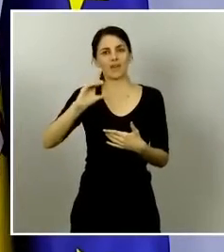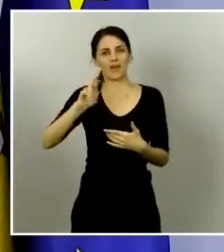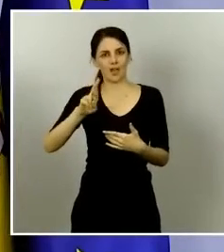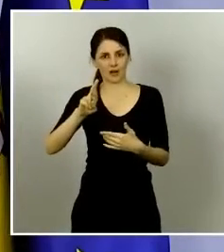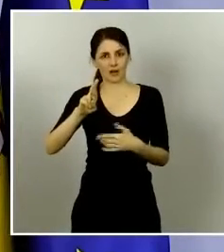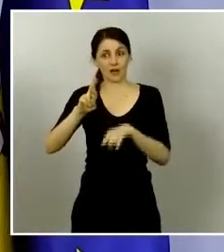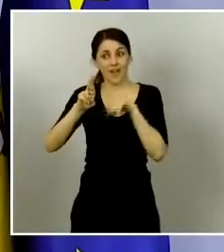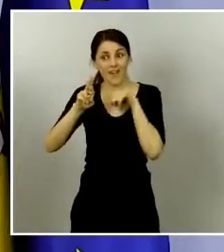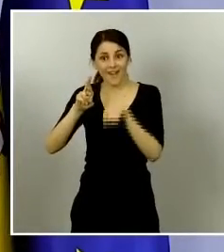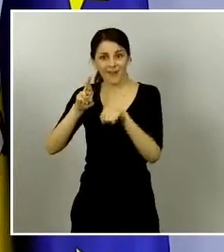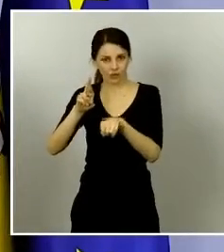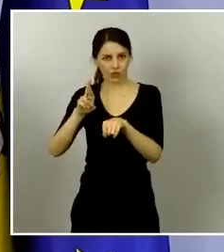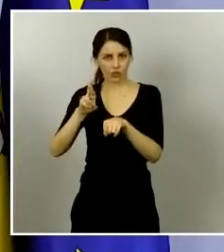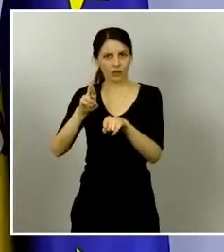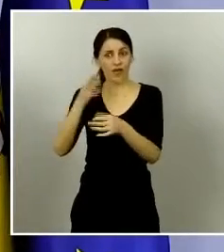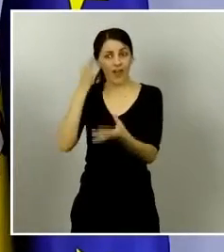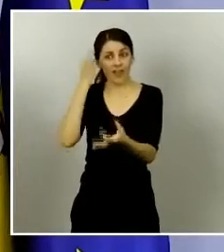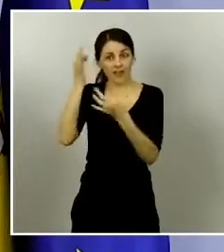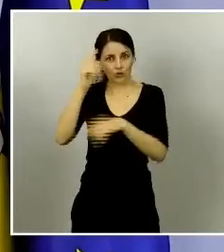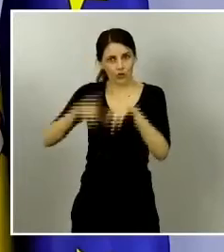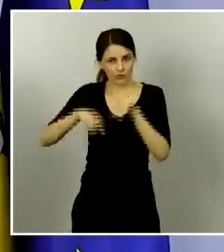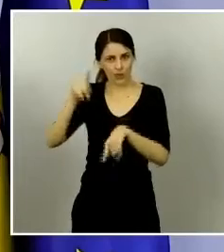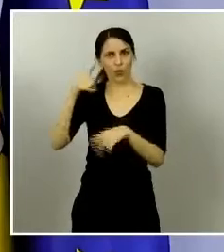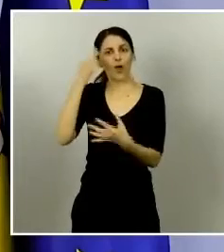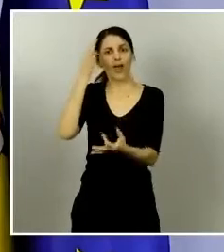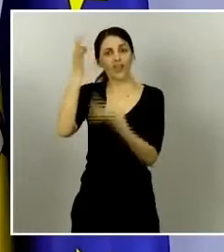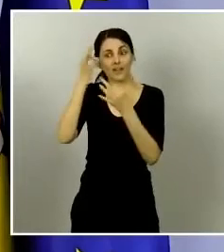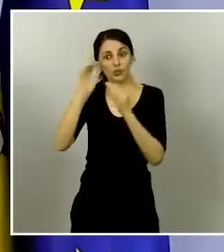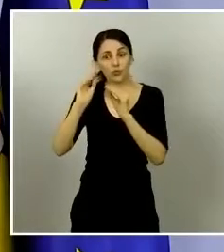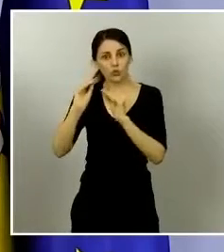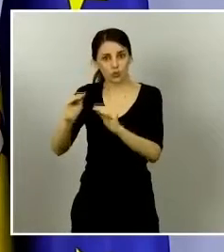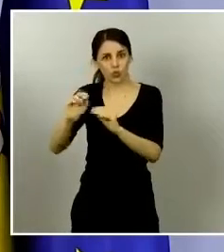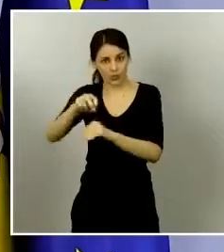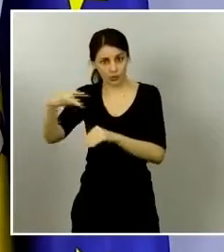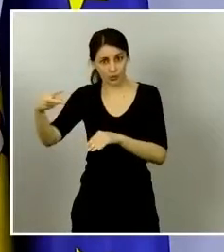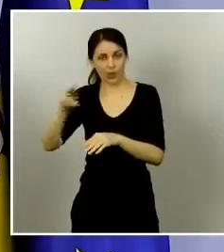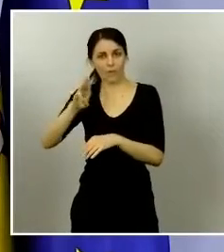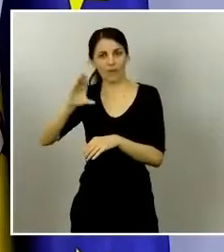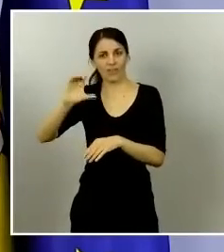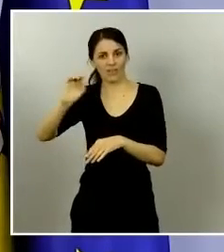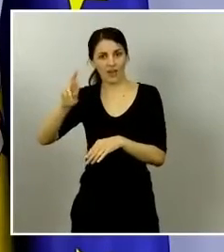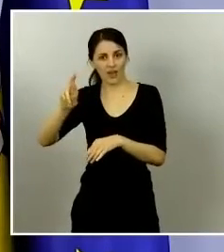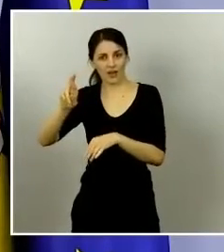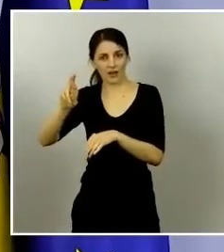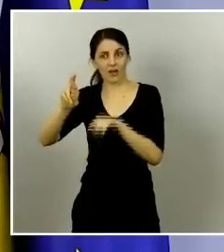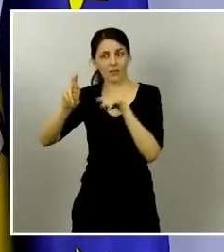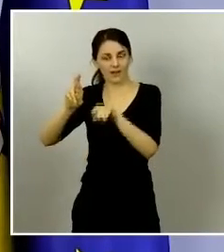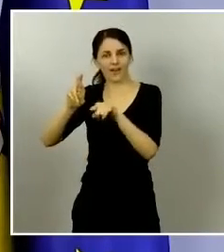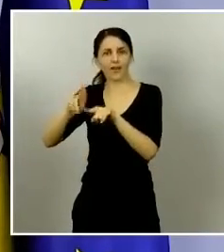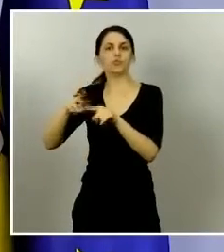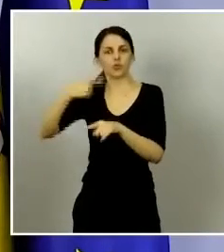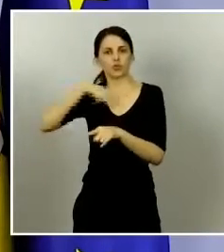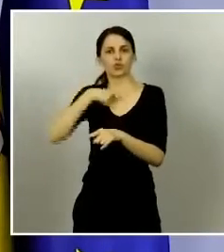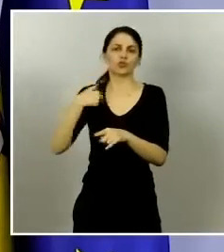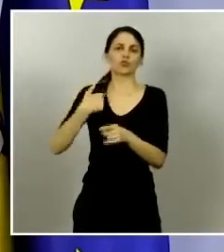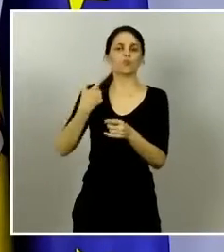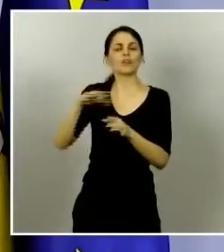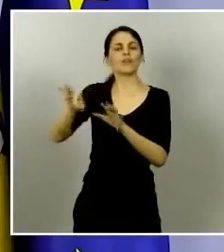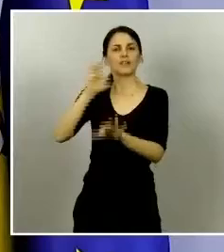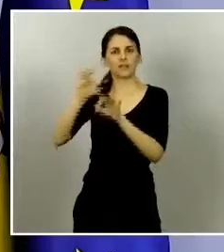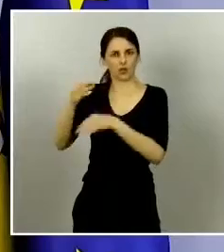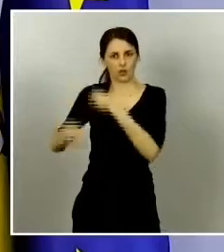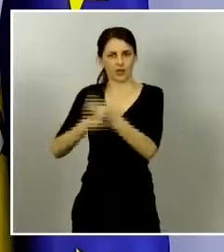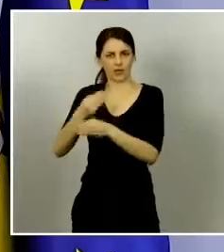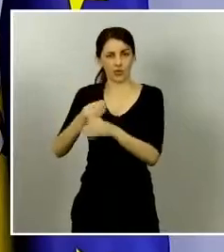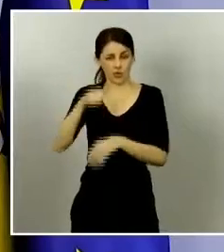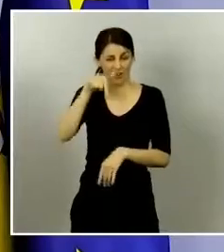test de diagnóstico conocido como PCR, que es sobre el que descansamos nuestra estrategia de diagnóstico. Según los datos que le he comentado antes, en España llevamos ya más